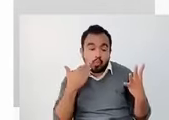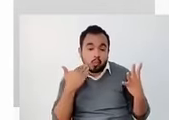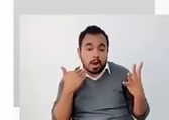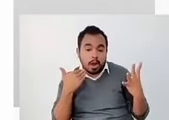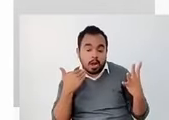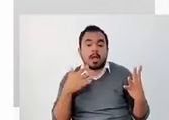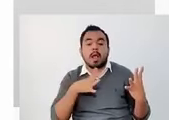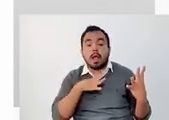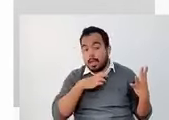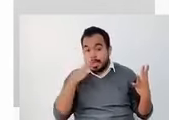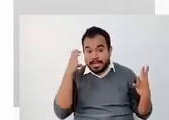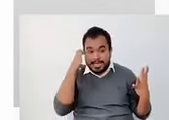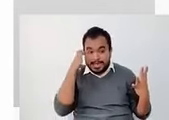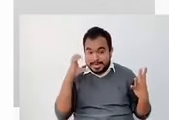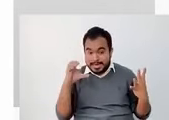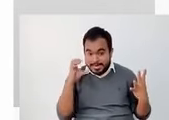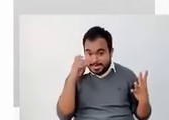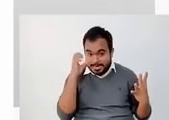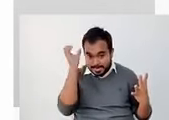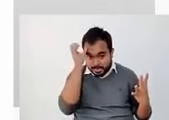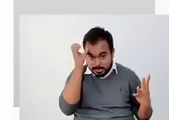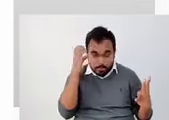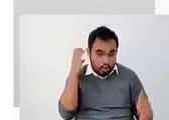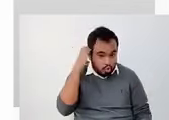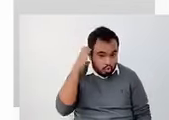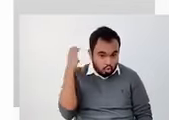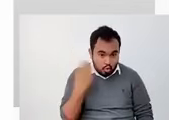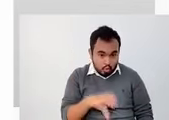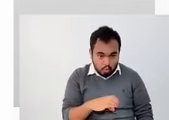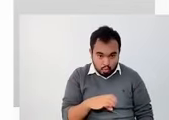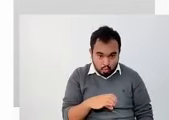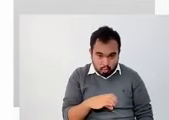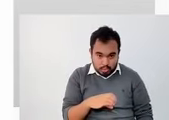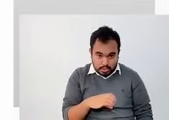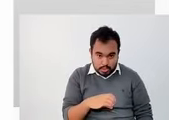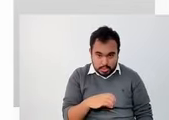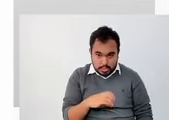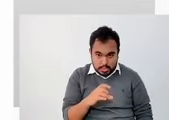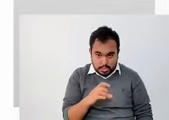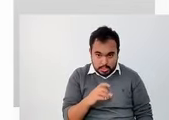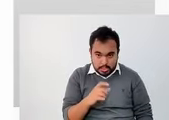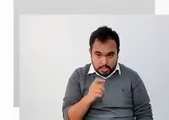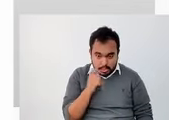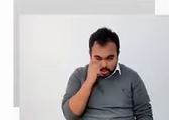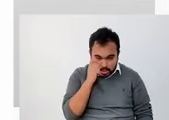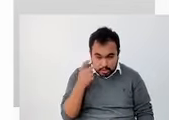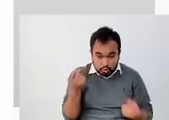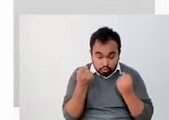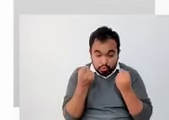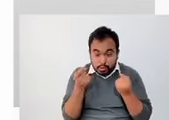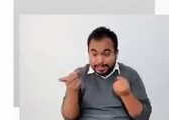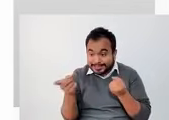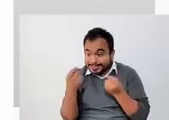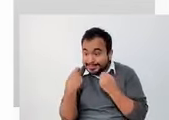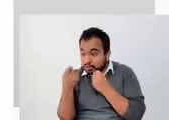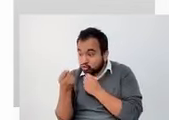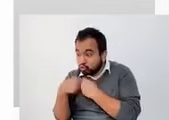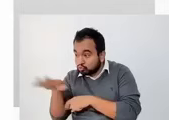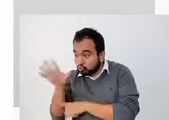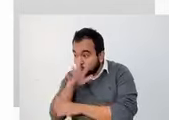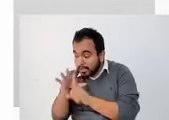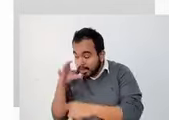criminología, hay muchas más cosas, por supuesto. Yo no estoy diciendo que la criminología sea sociología del delito, no, son muchas más cosas. De